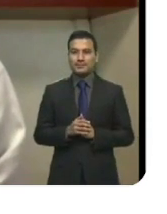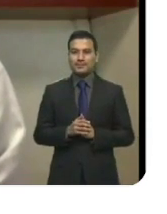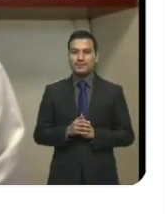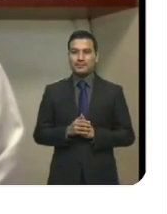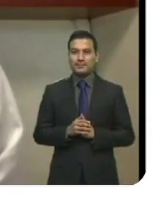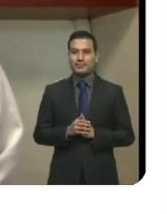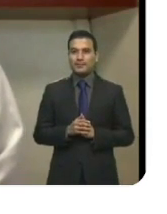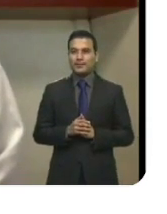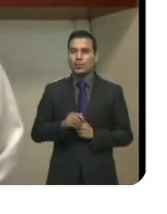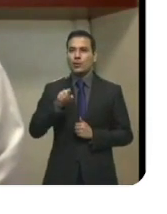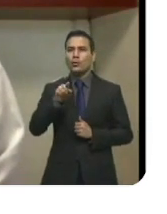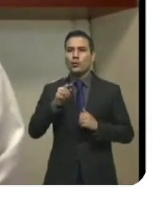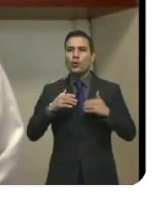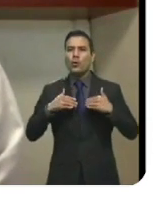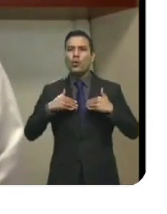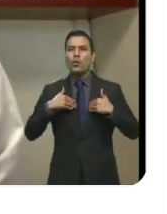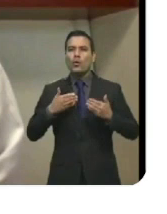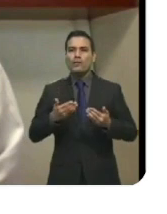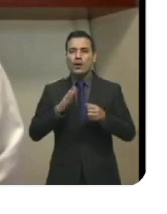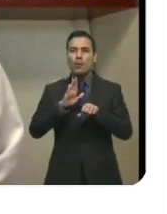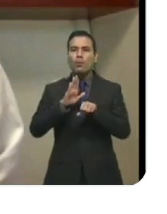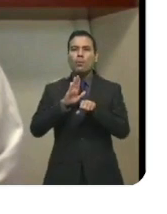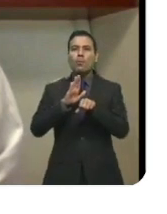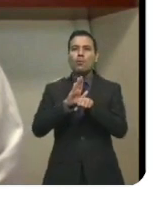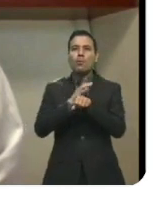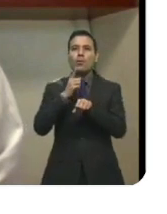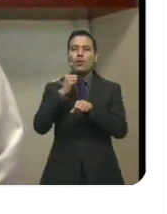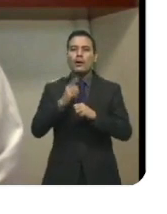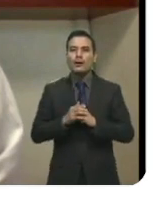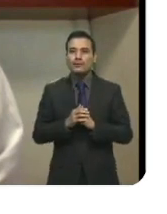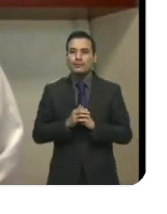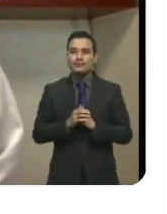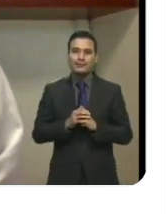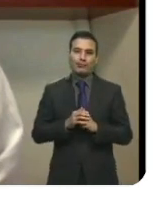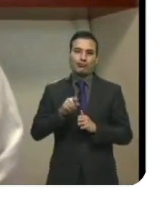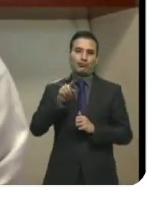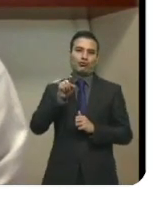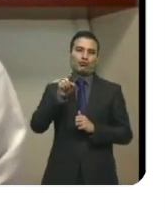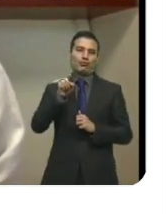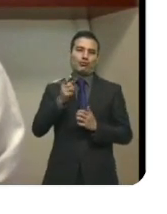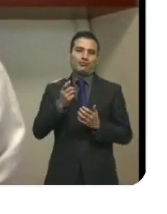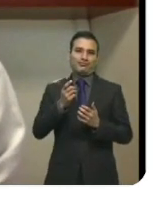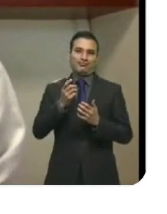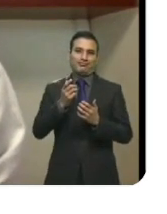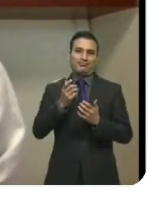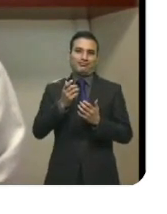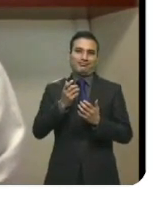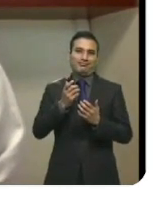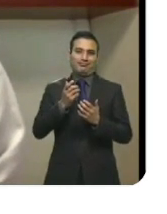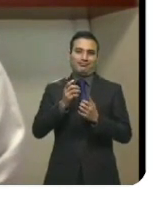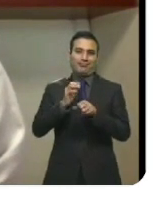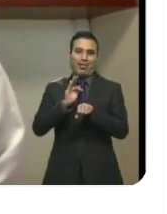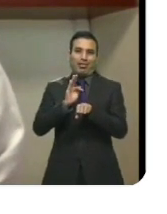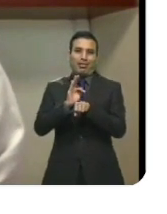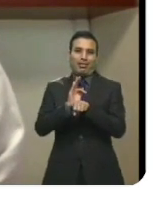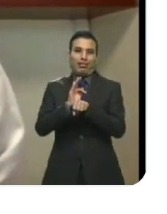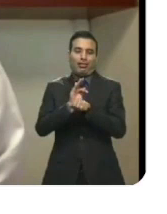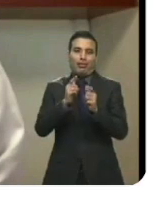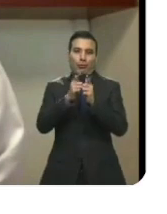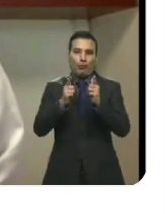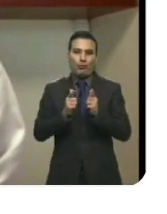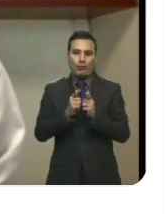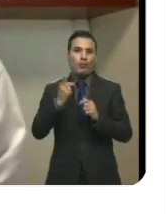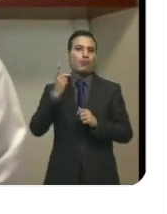de que ustedes den dinero ilegal a las campañas le dan la vuelta a la